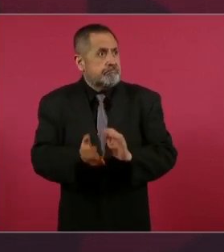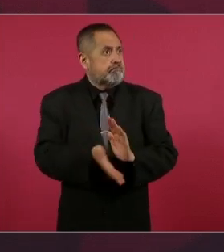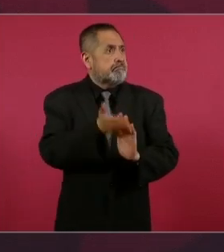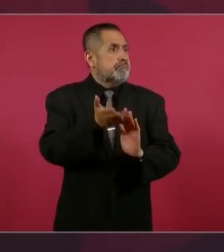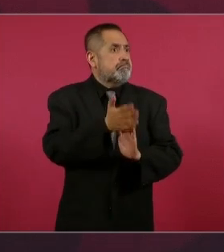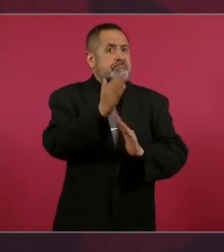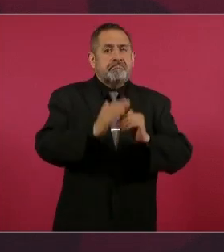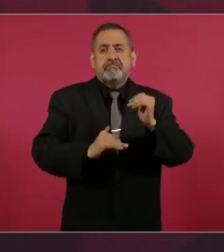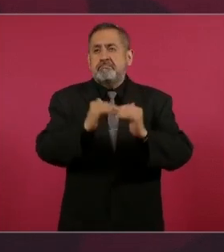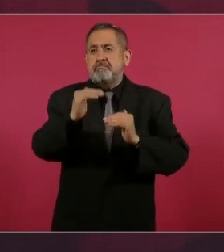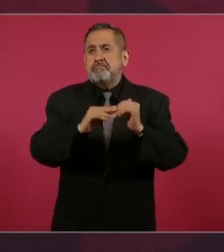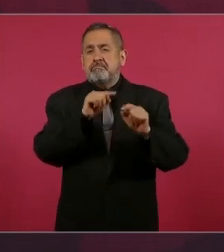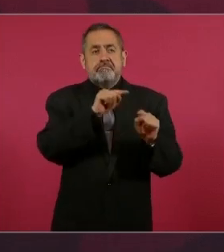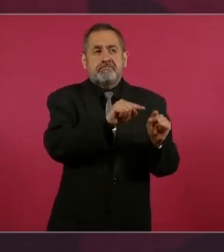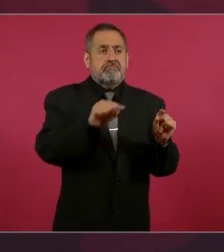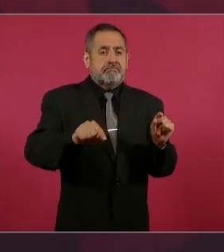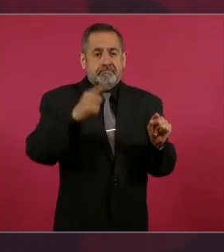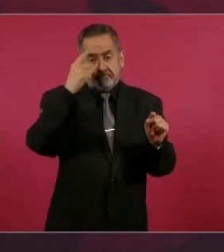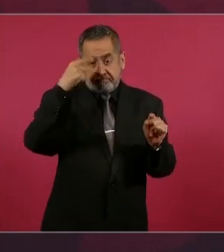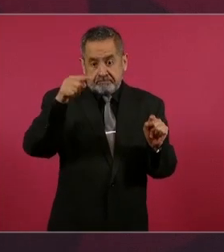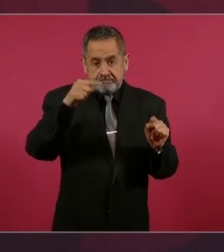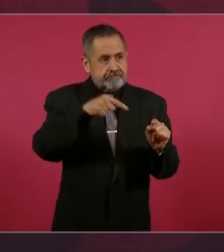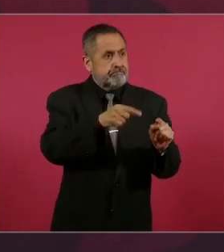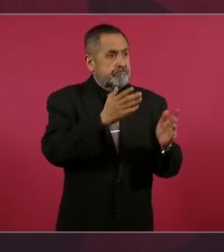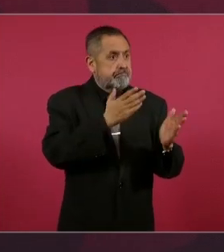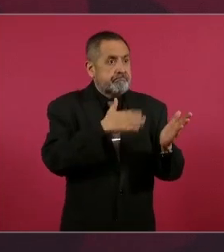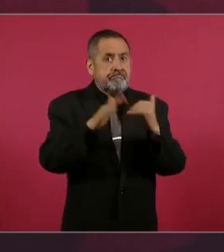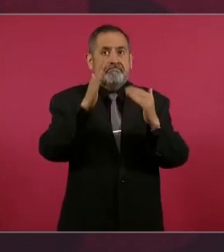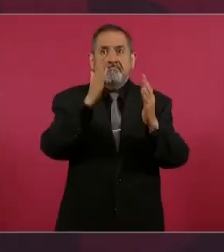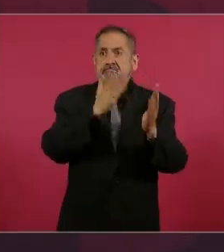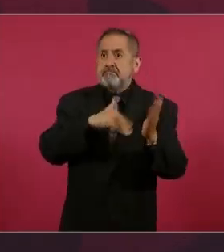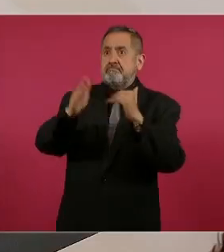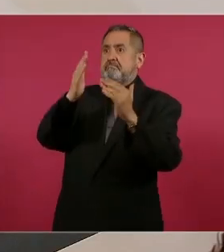que tienen que ver con el desarrollo de México.